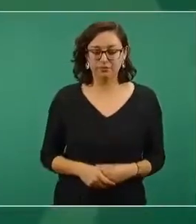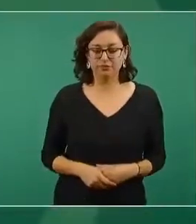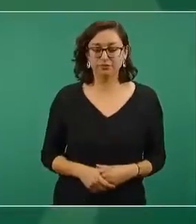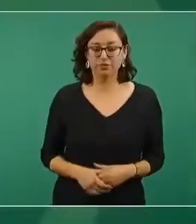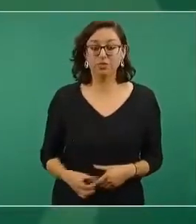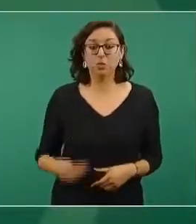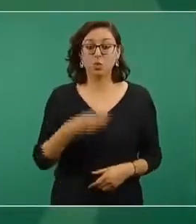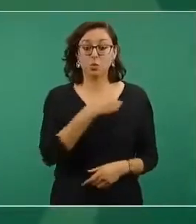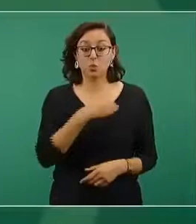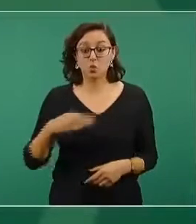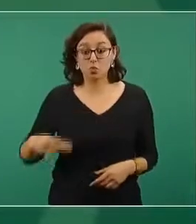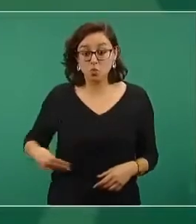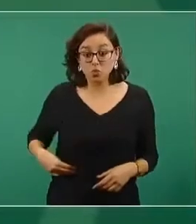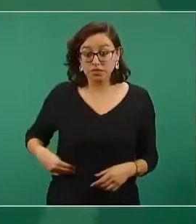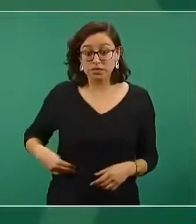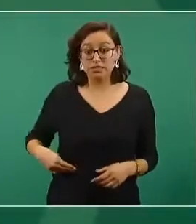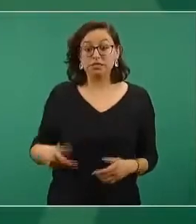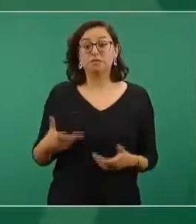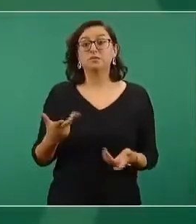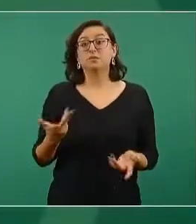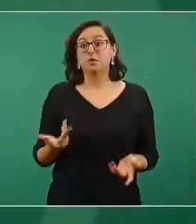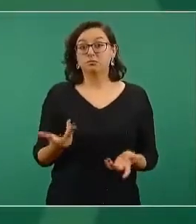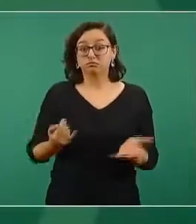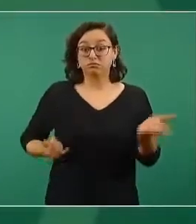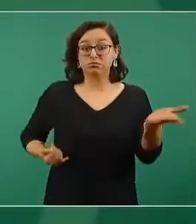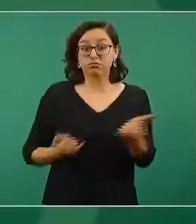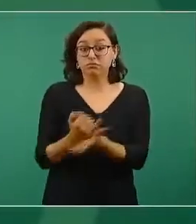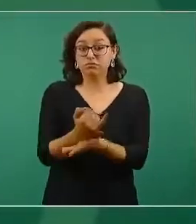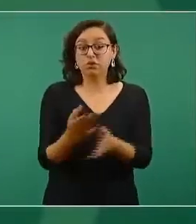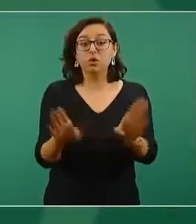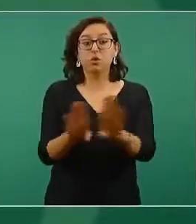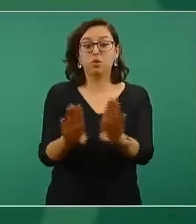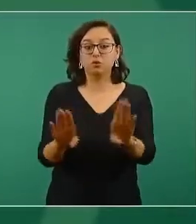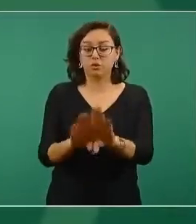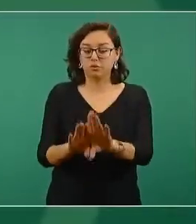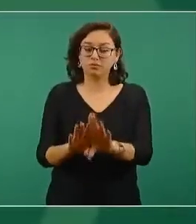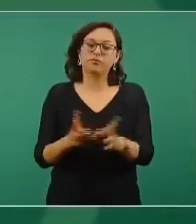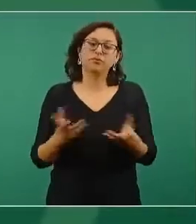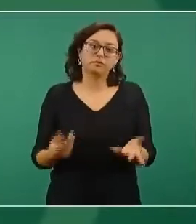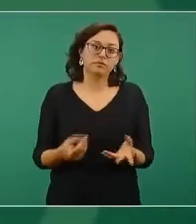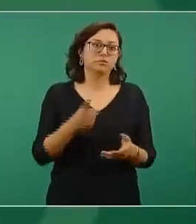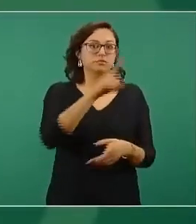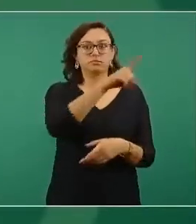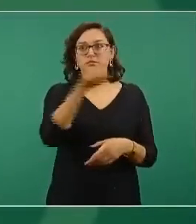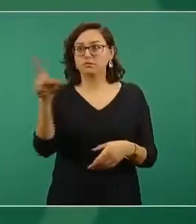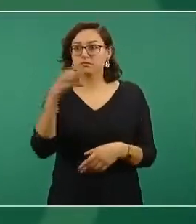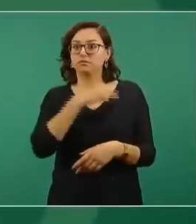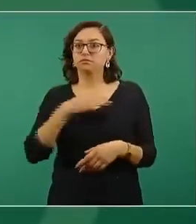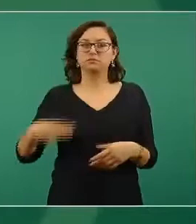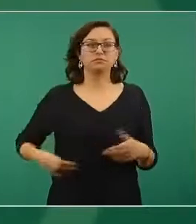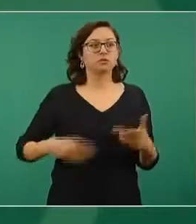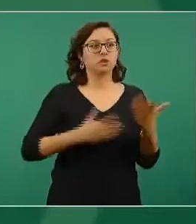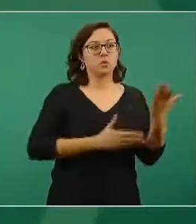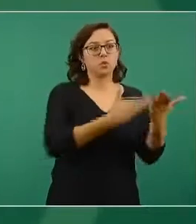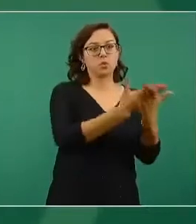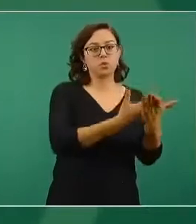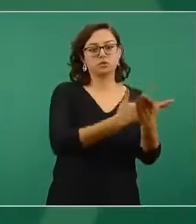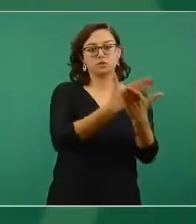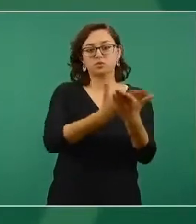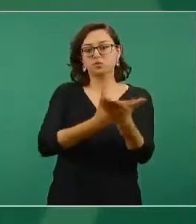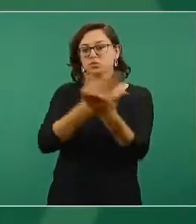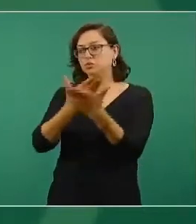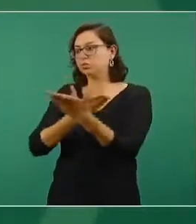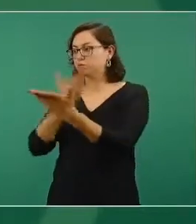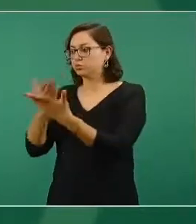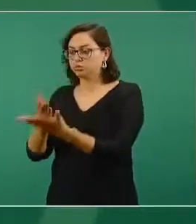iterativo. O sea, hay una propuesta con base en una serie de indicadores. En general, se está siguiendo una regla general de tener